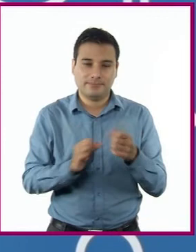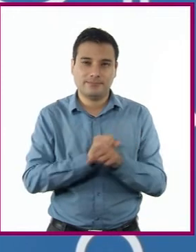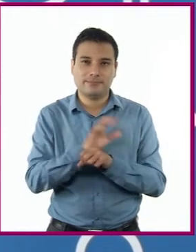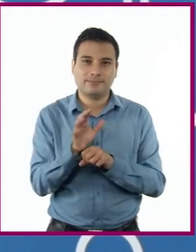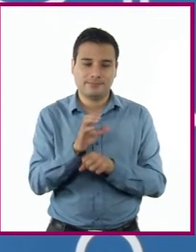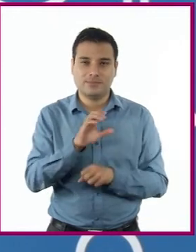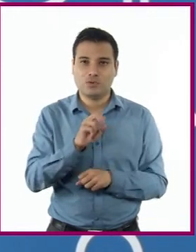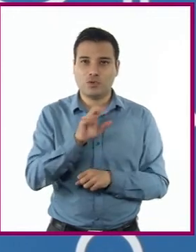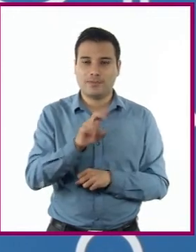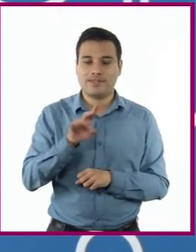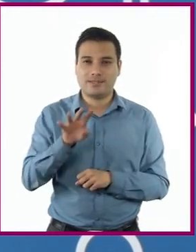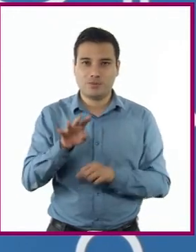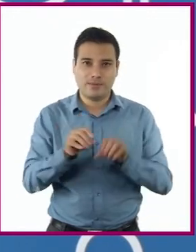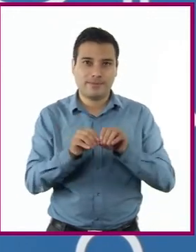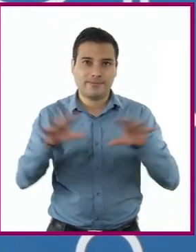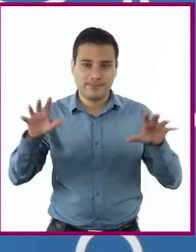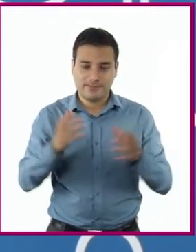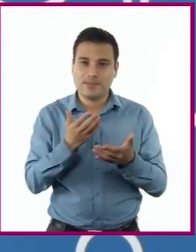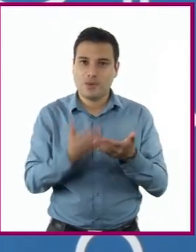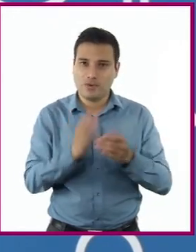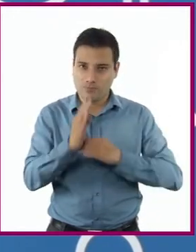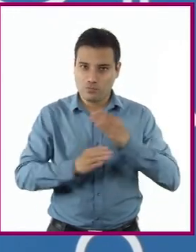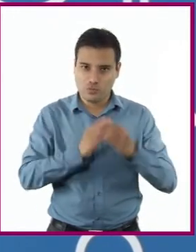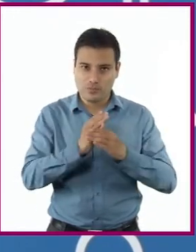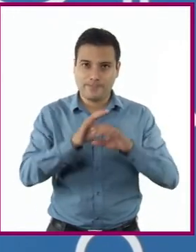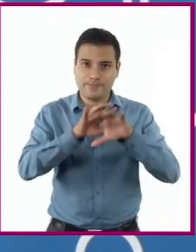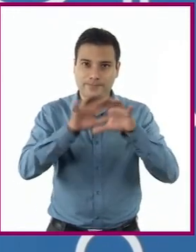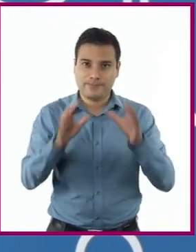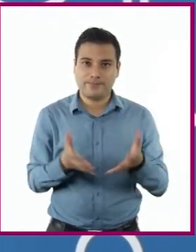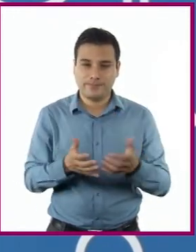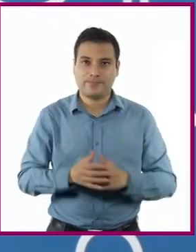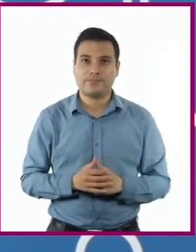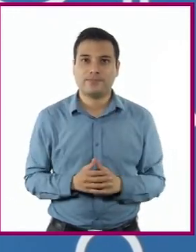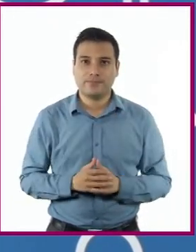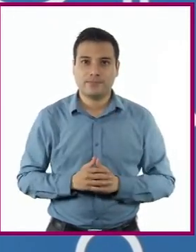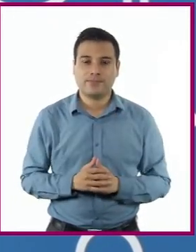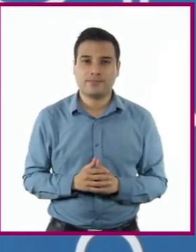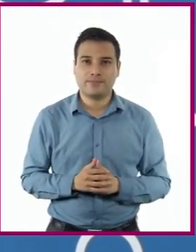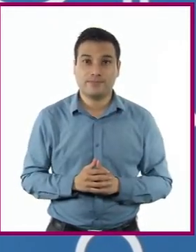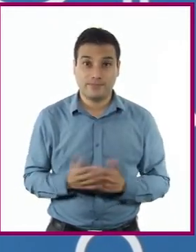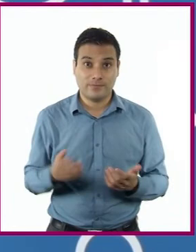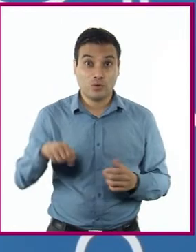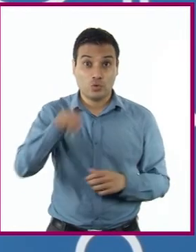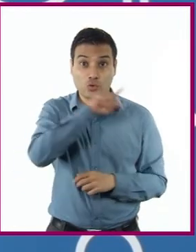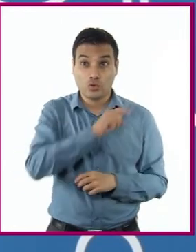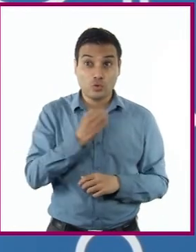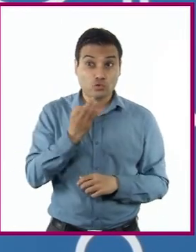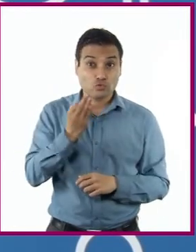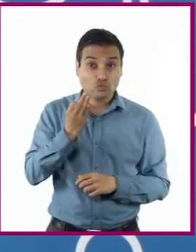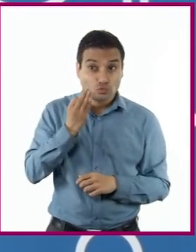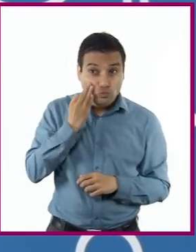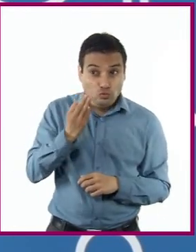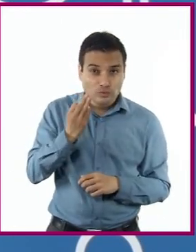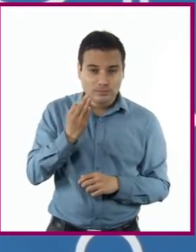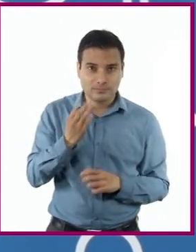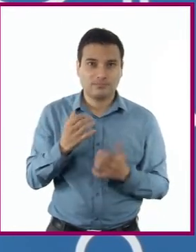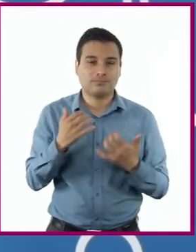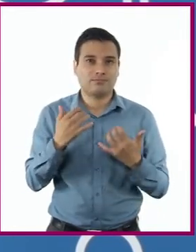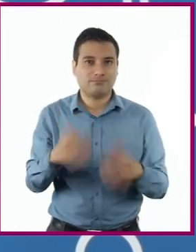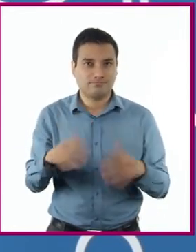que actualmente afecta al planeta entero. De esta forma, todos somos testigos de la historia y al mismo